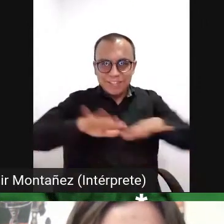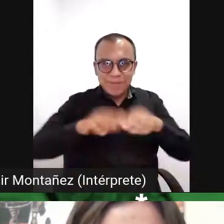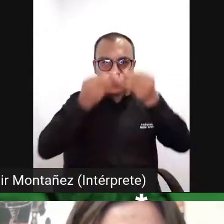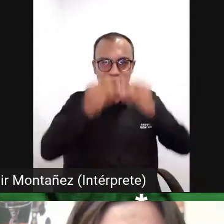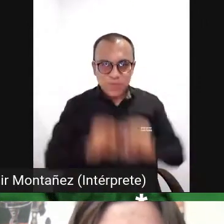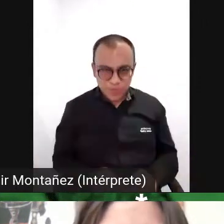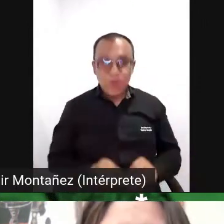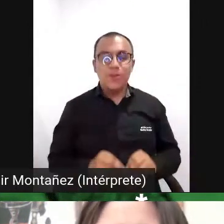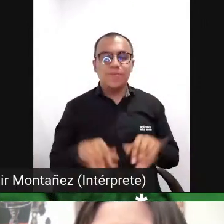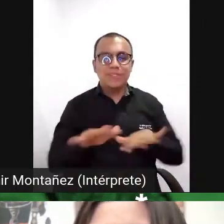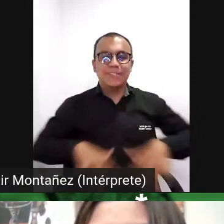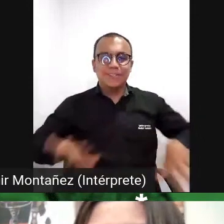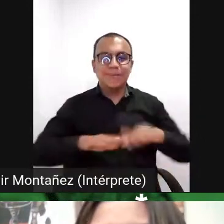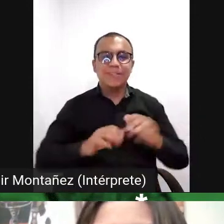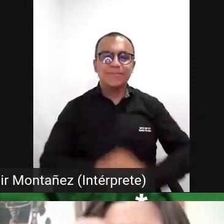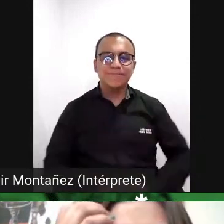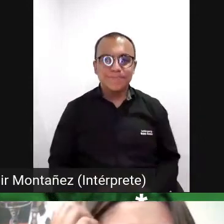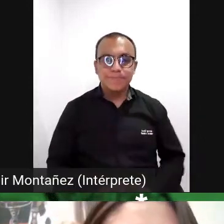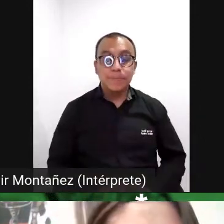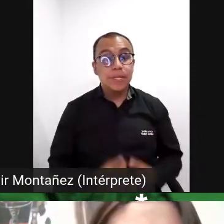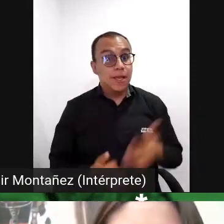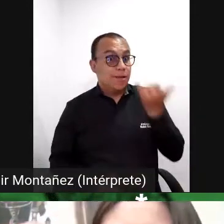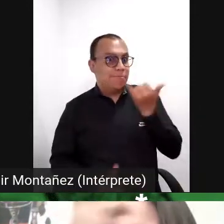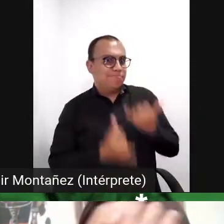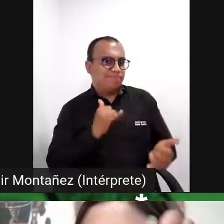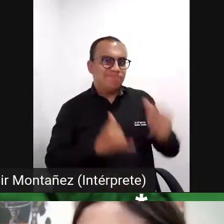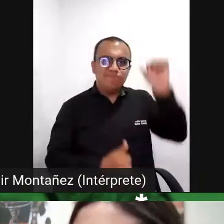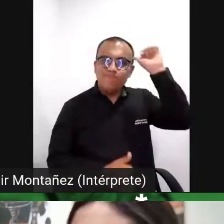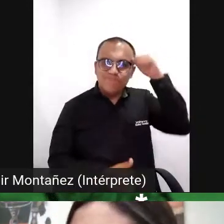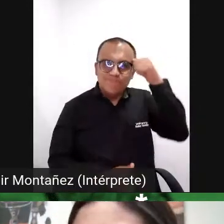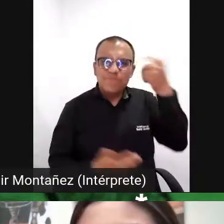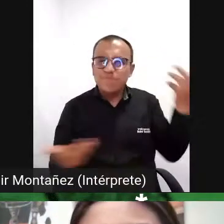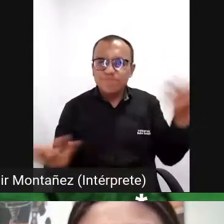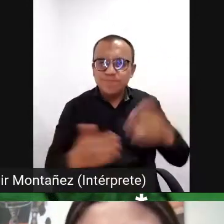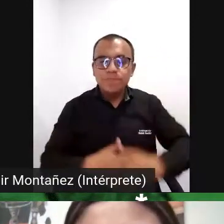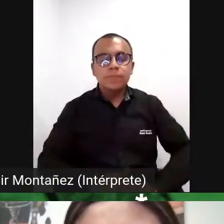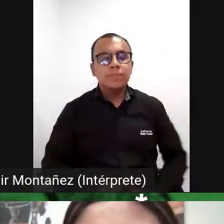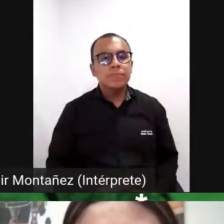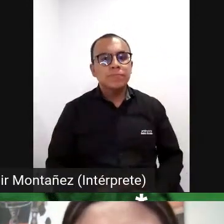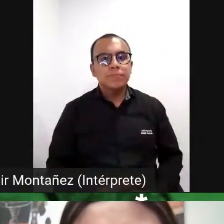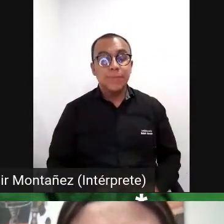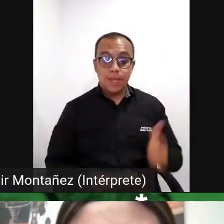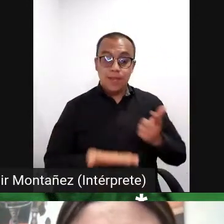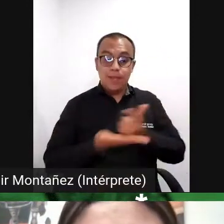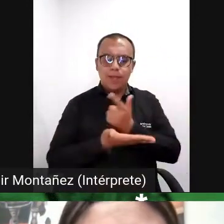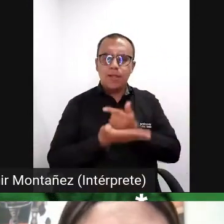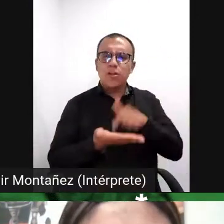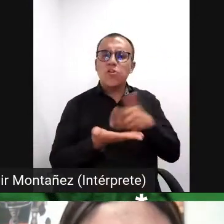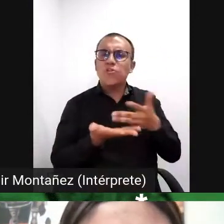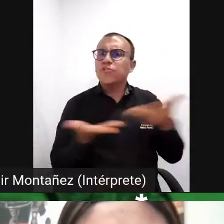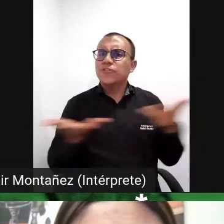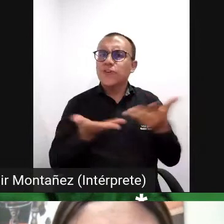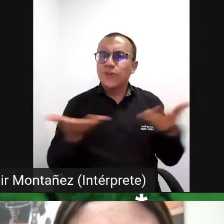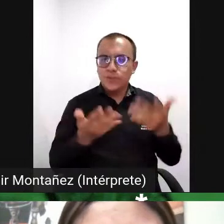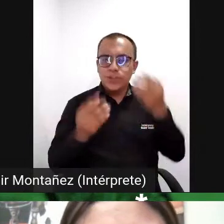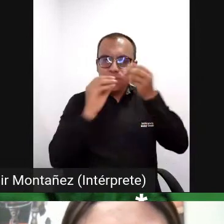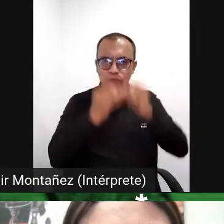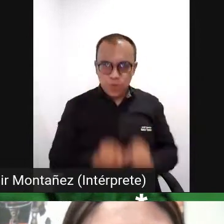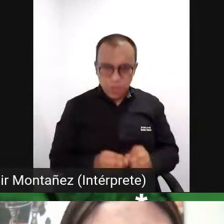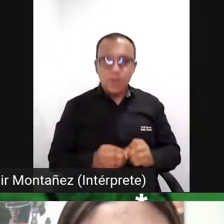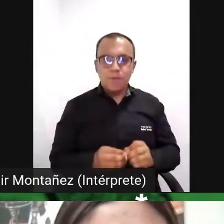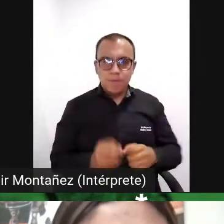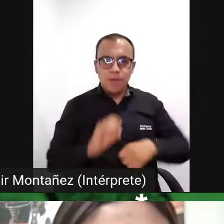grandes espacios. Finalmente, quiero recordarles que el libro lo pueden encontrar en digital en Bogotá,